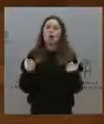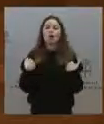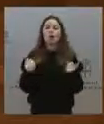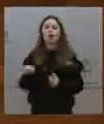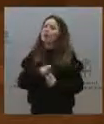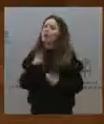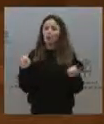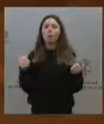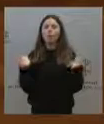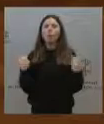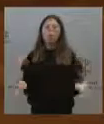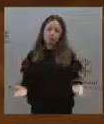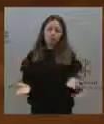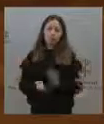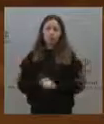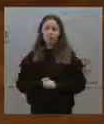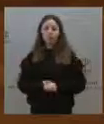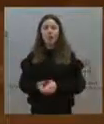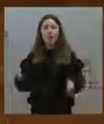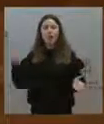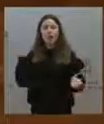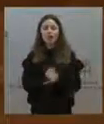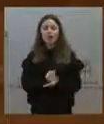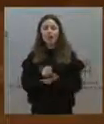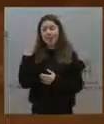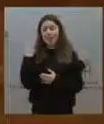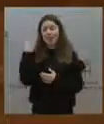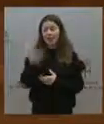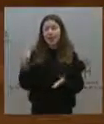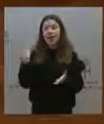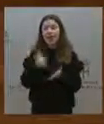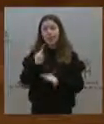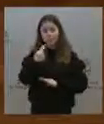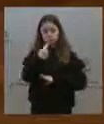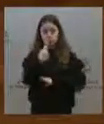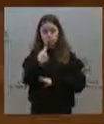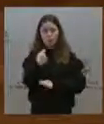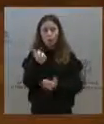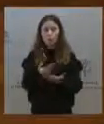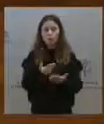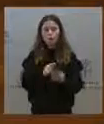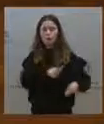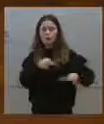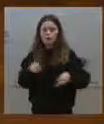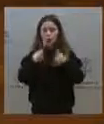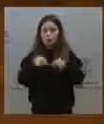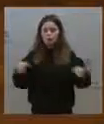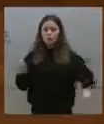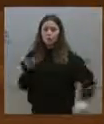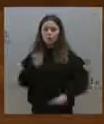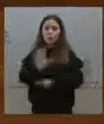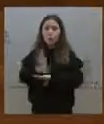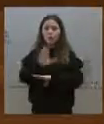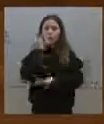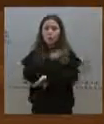De nuevo, por tercer año consecutivo, nos vemos obligados a proponer la devolución de los presupuestos presentados por el Gobierno del Principado de Asturias, no